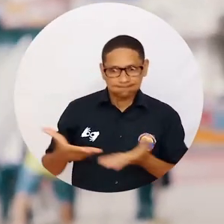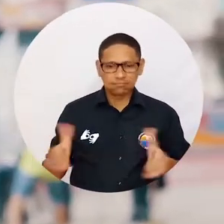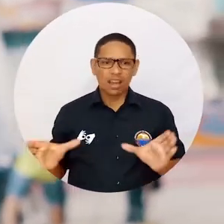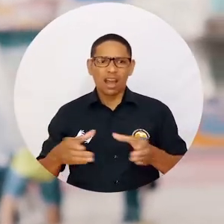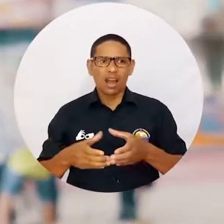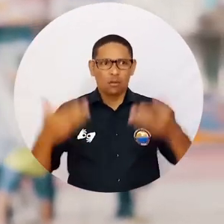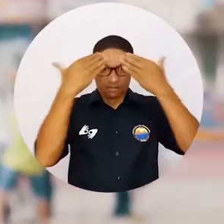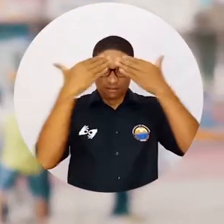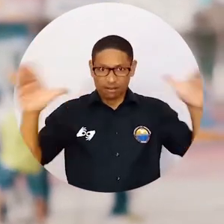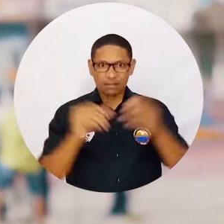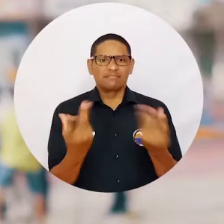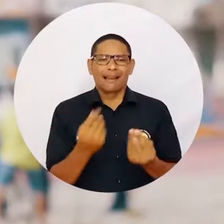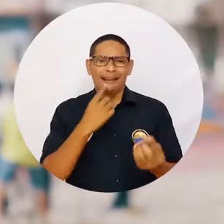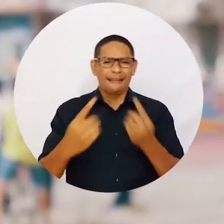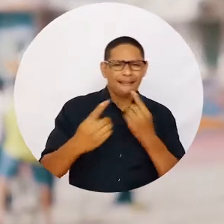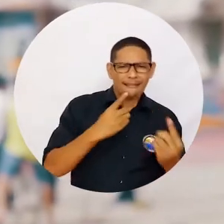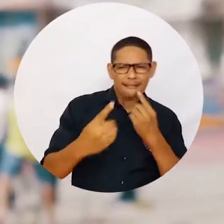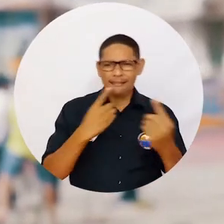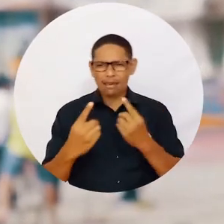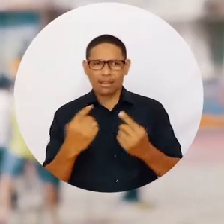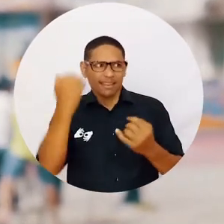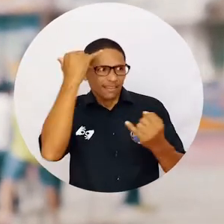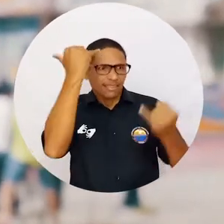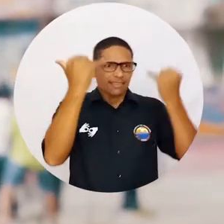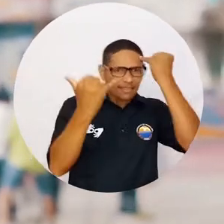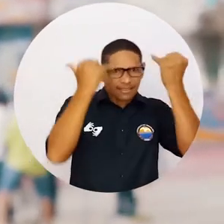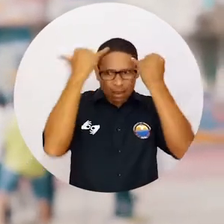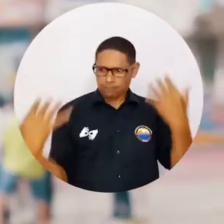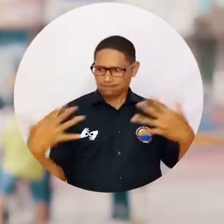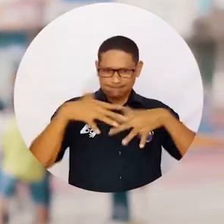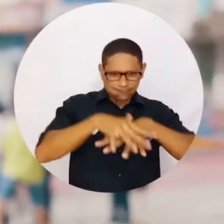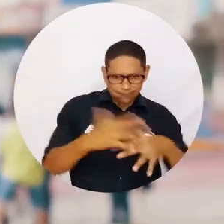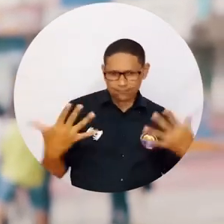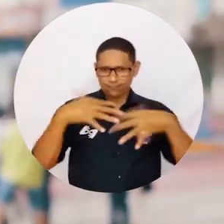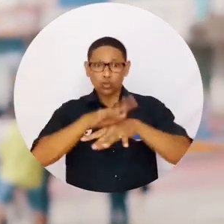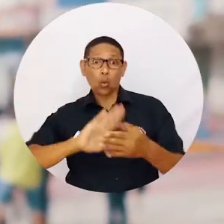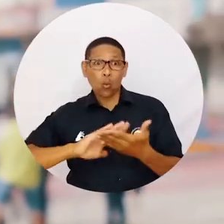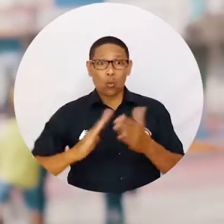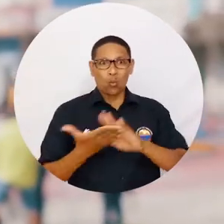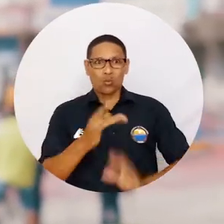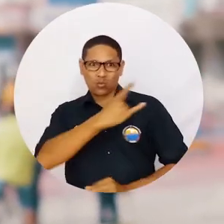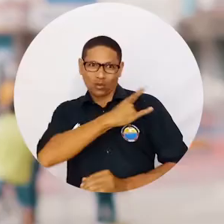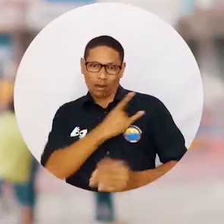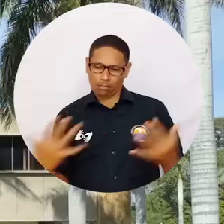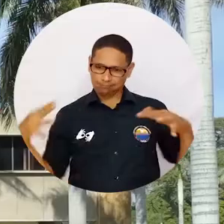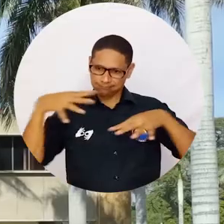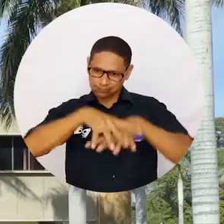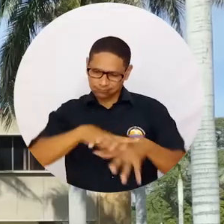abierta para promover el diálogo y confluencia de ideas entre todos los integrantes de la comunidad